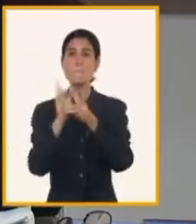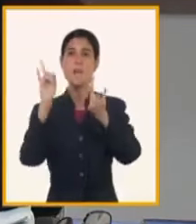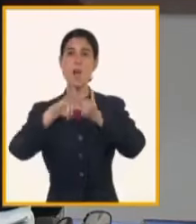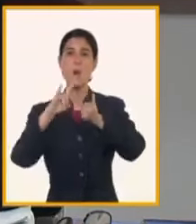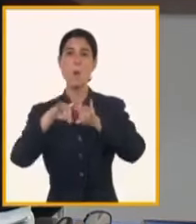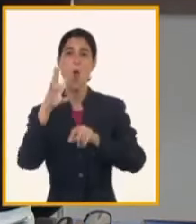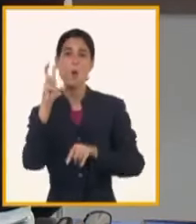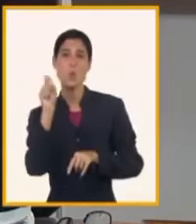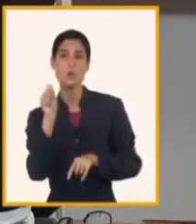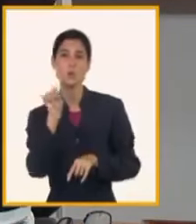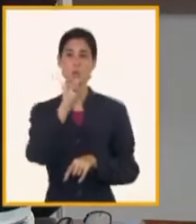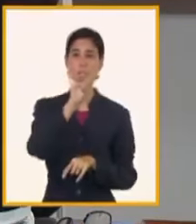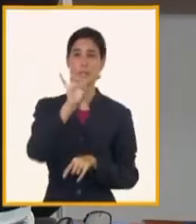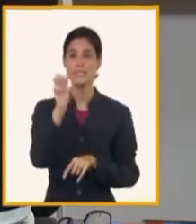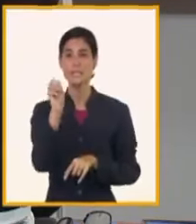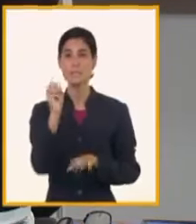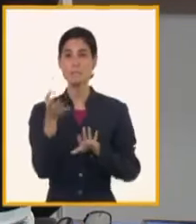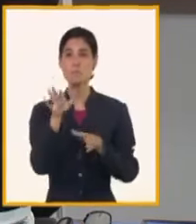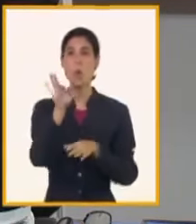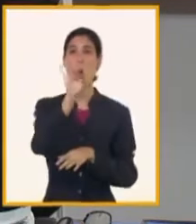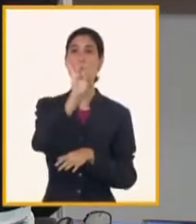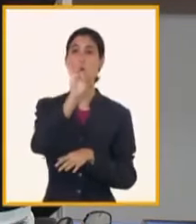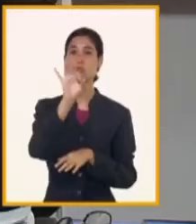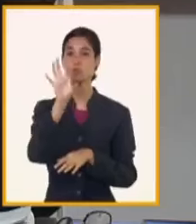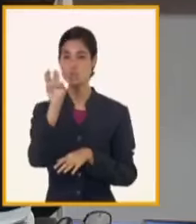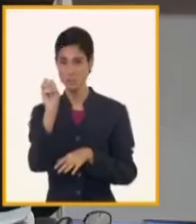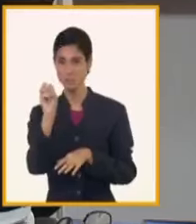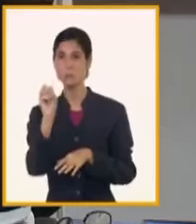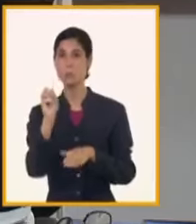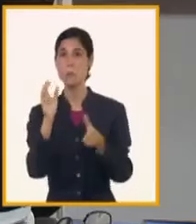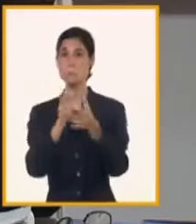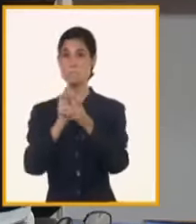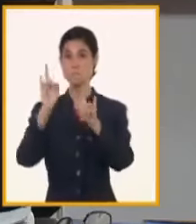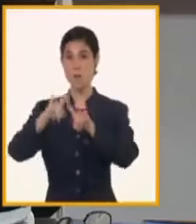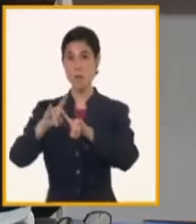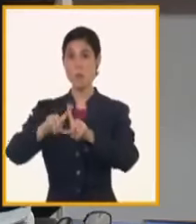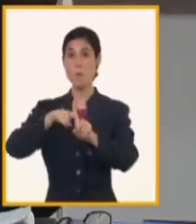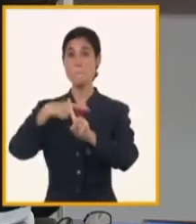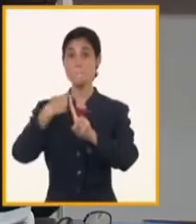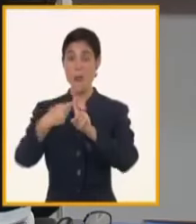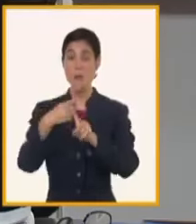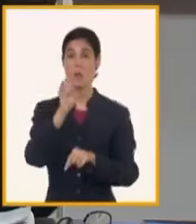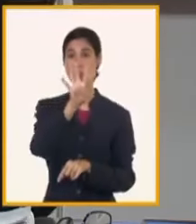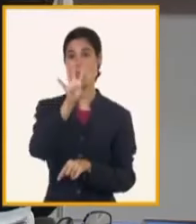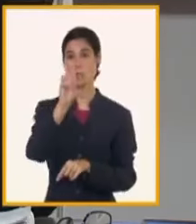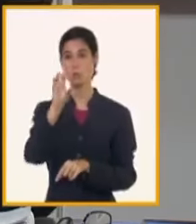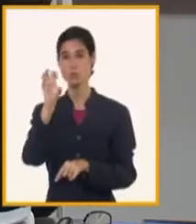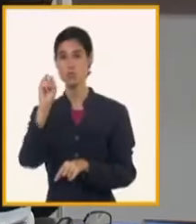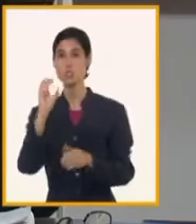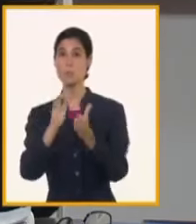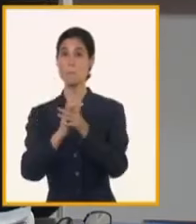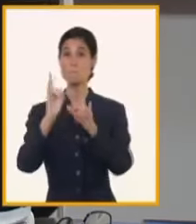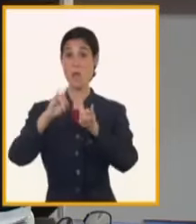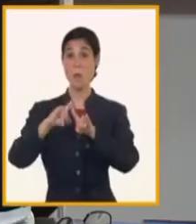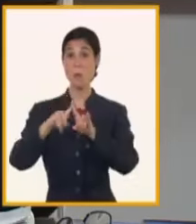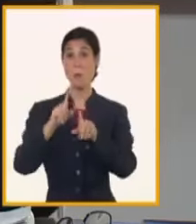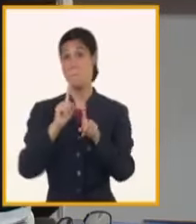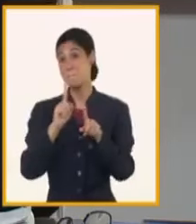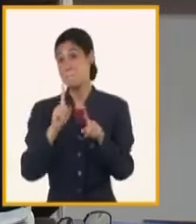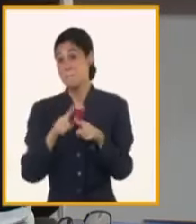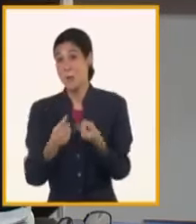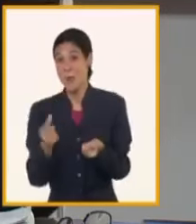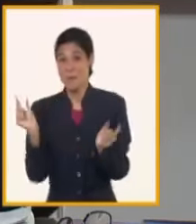todas esas limitaciones de todas las unidades termoeléctricas está en el orden de unos 400 mw por los años de explotación la falta de pieza de